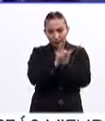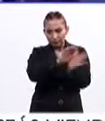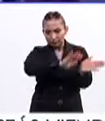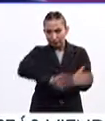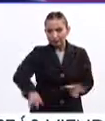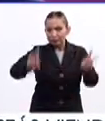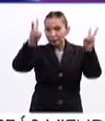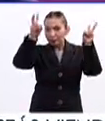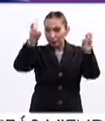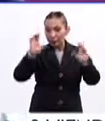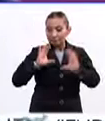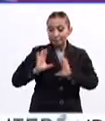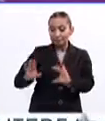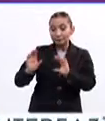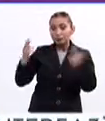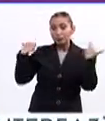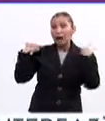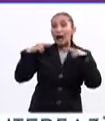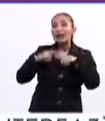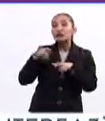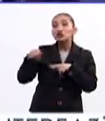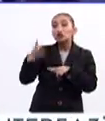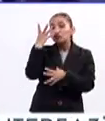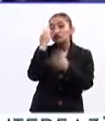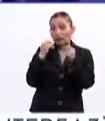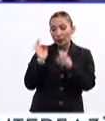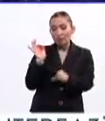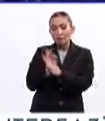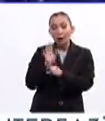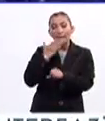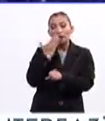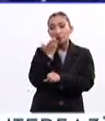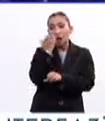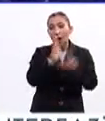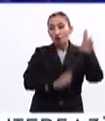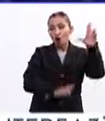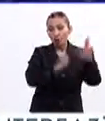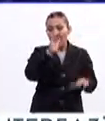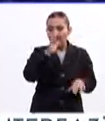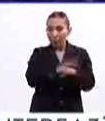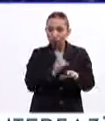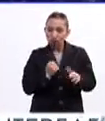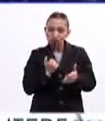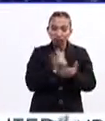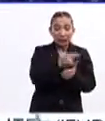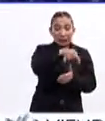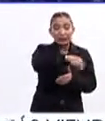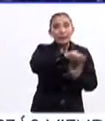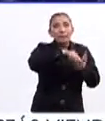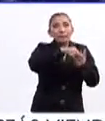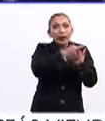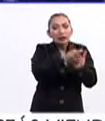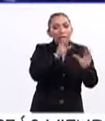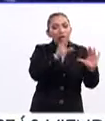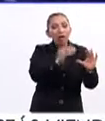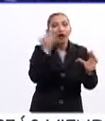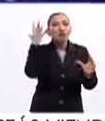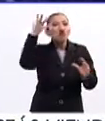la formación de profesores, afirmó que se fortalecerán las escuelas normales puesto que son el semillero de los